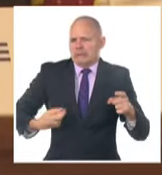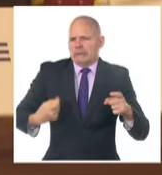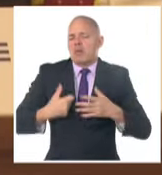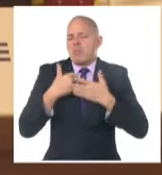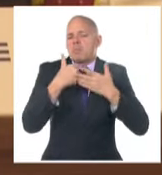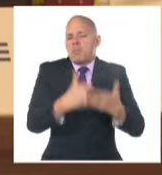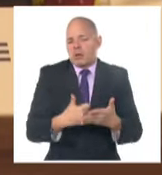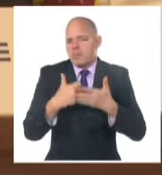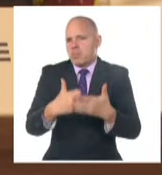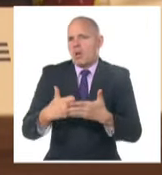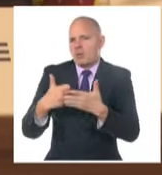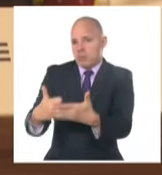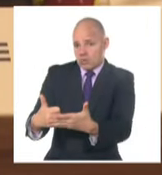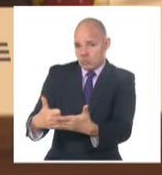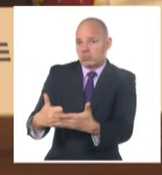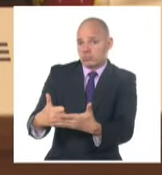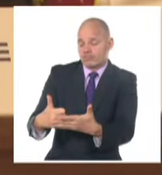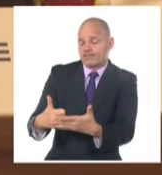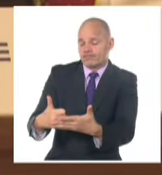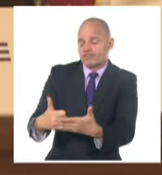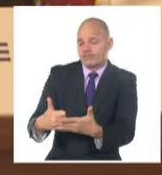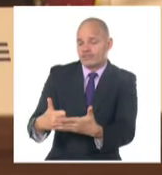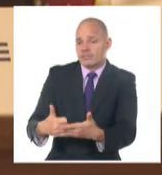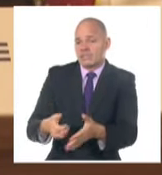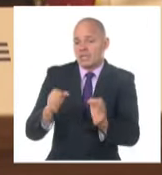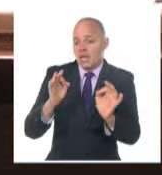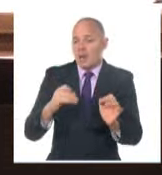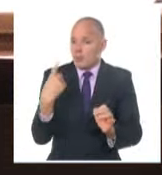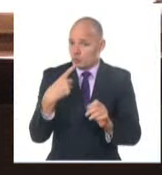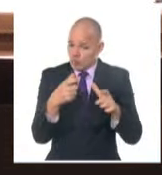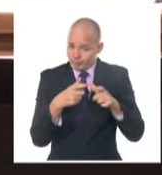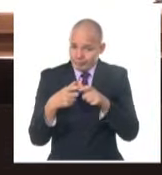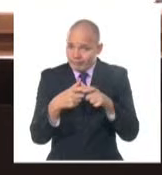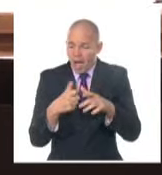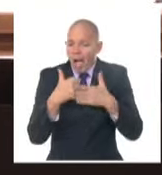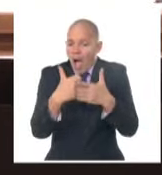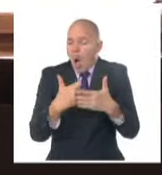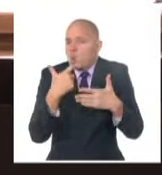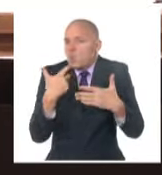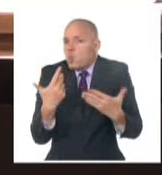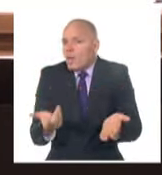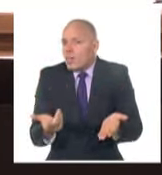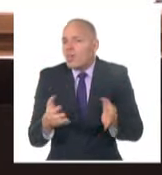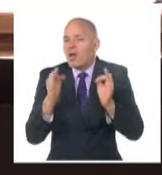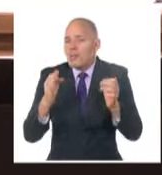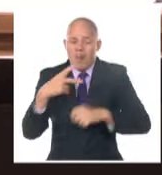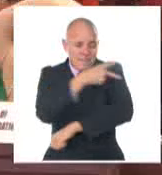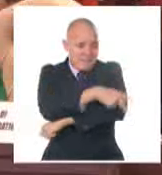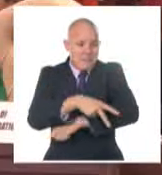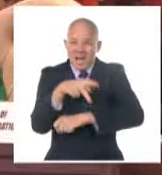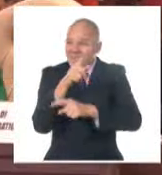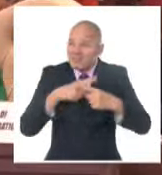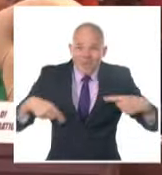favor del desarrollo, como la meta de un nuevo orden económico internacional.